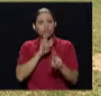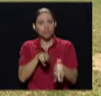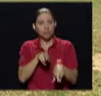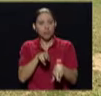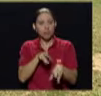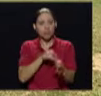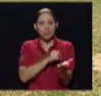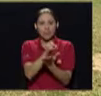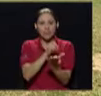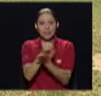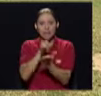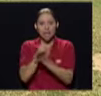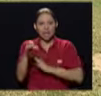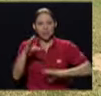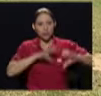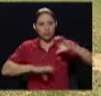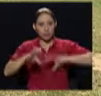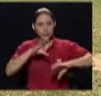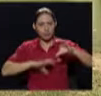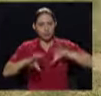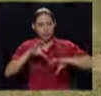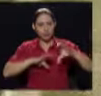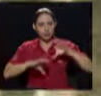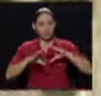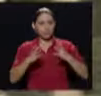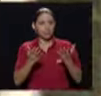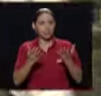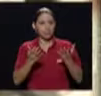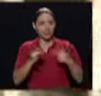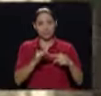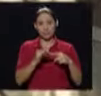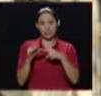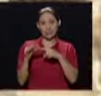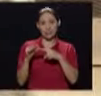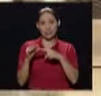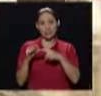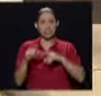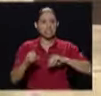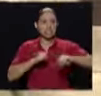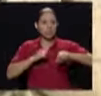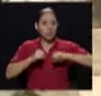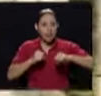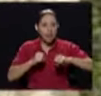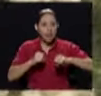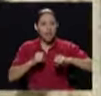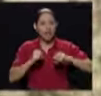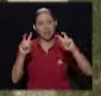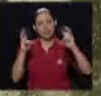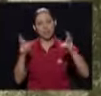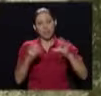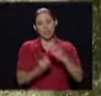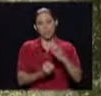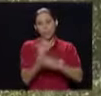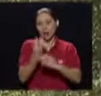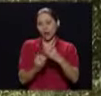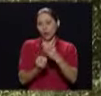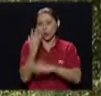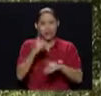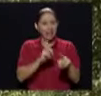investigación científica en sismología, vulcanología y